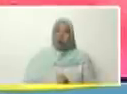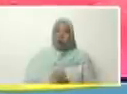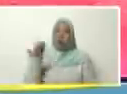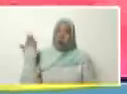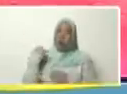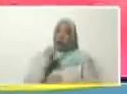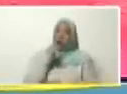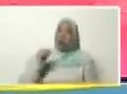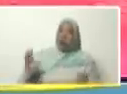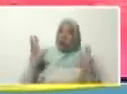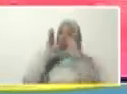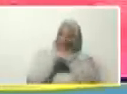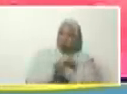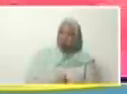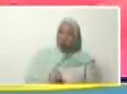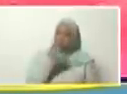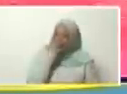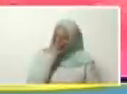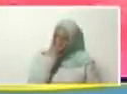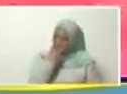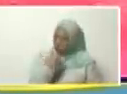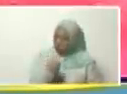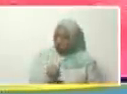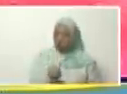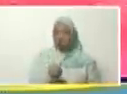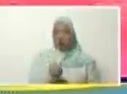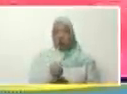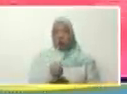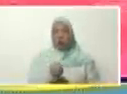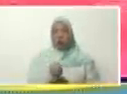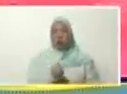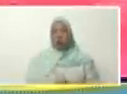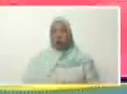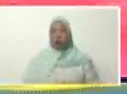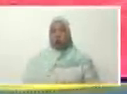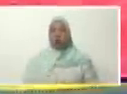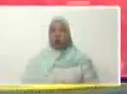fecha triste, dolorosa, aciaga,